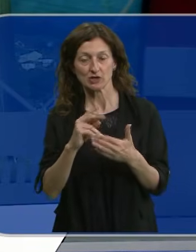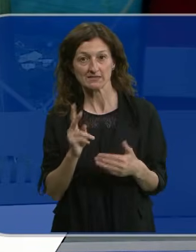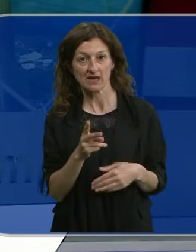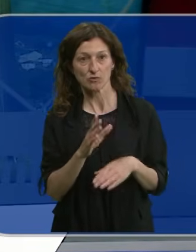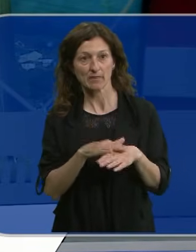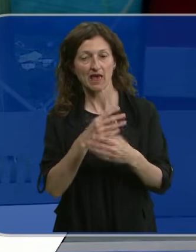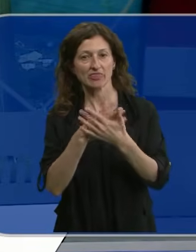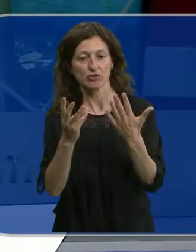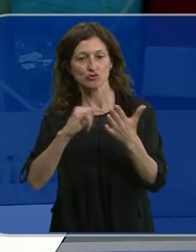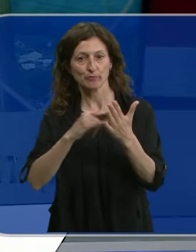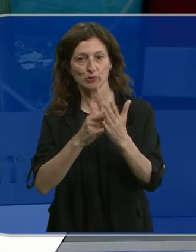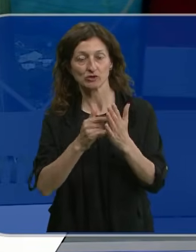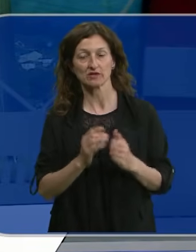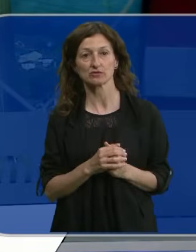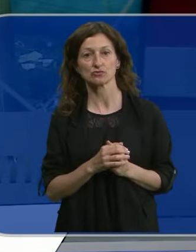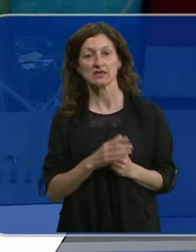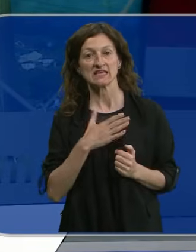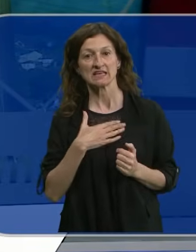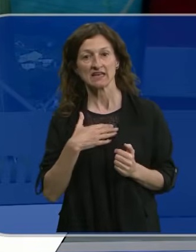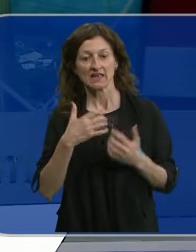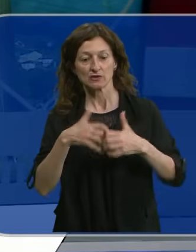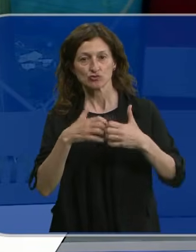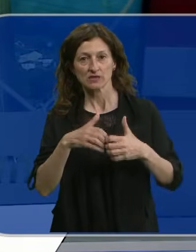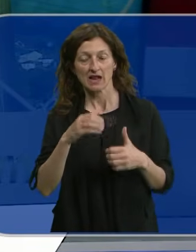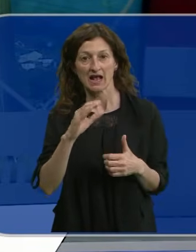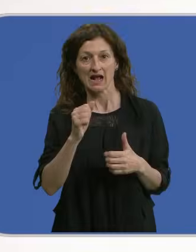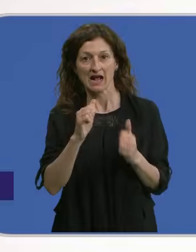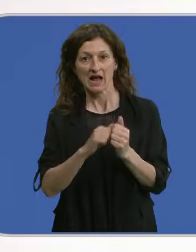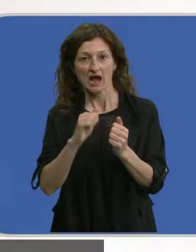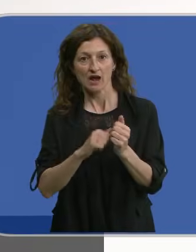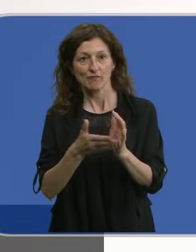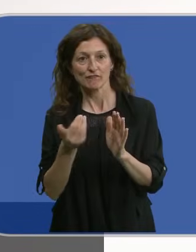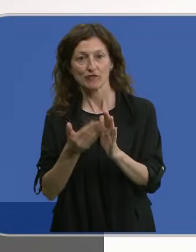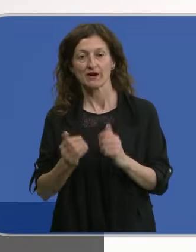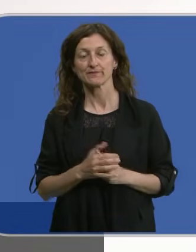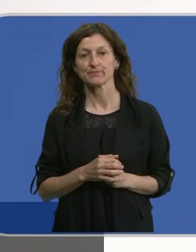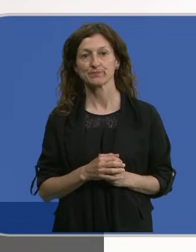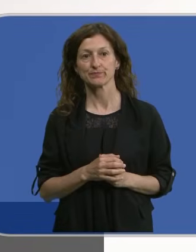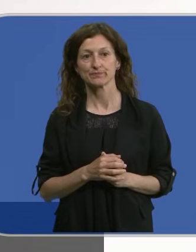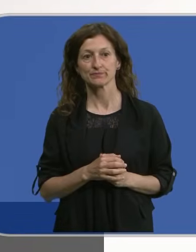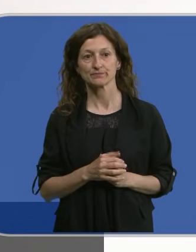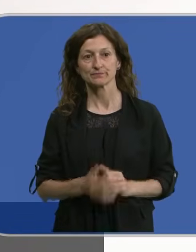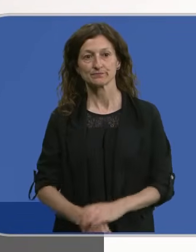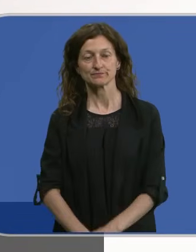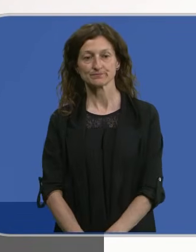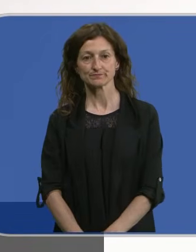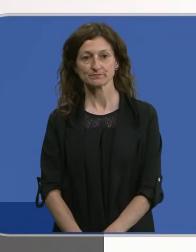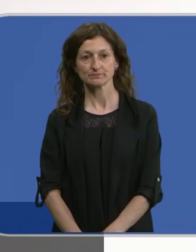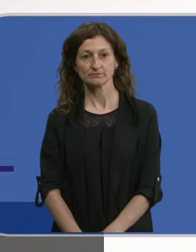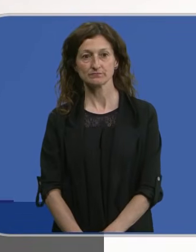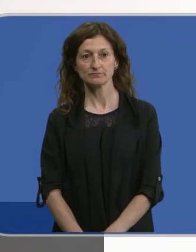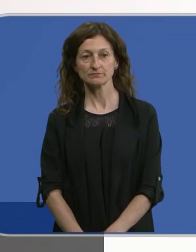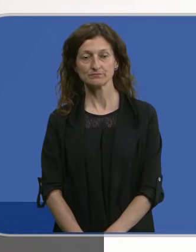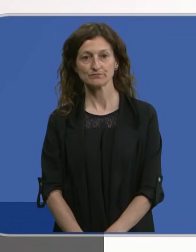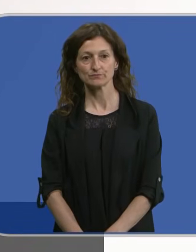euros para 18 proyectos para la descarbonización industrial. Because we have moved from being a colony of